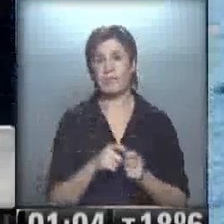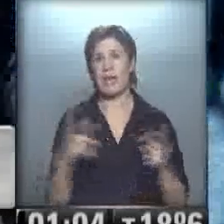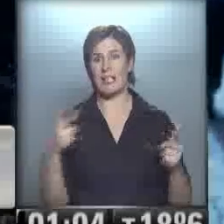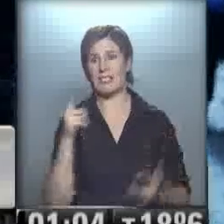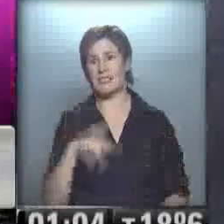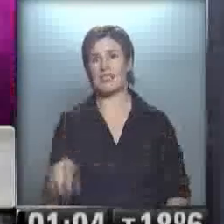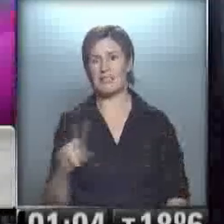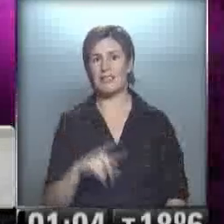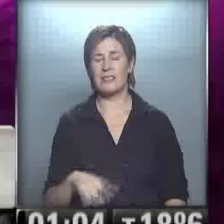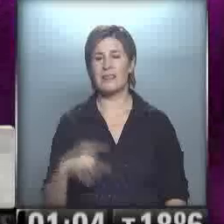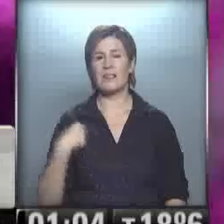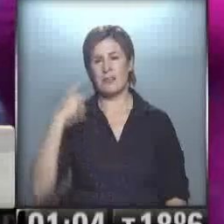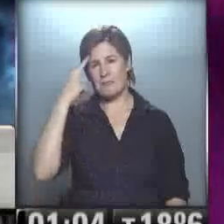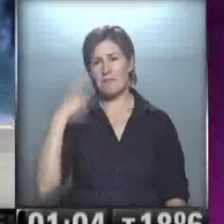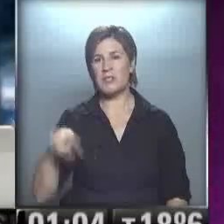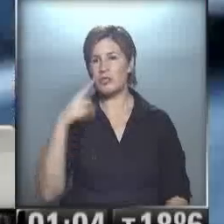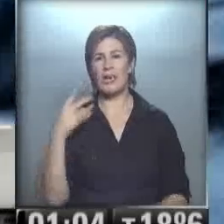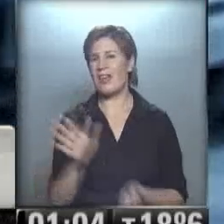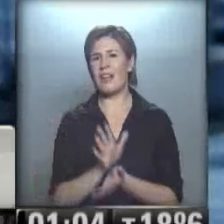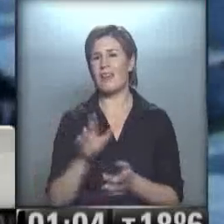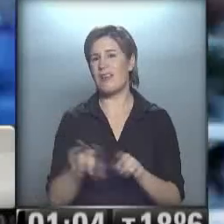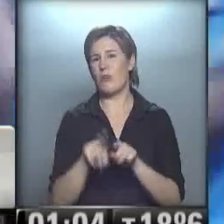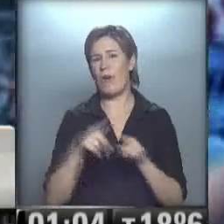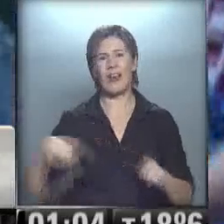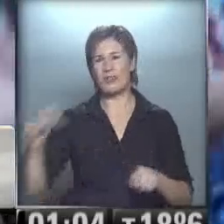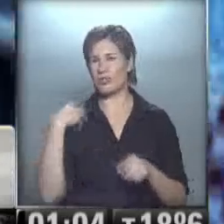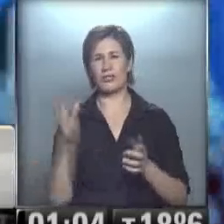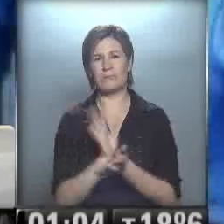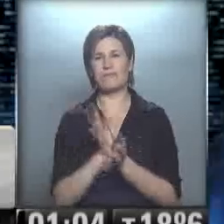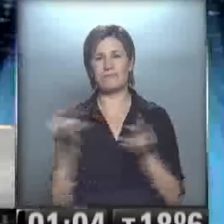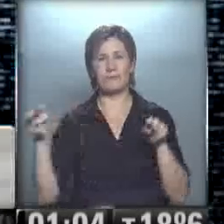que mira para el mismo horizonte, así, donde estamos mirando nosotros, así.